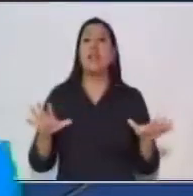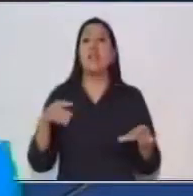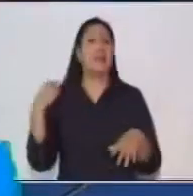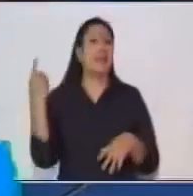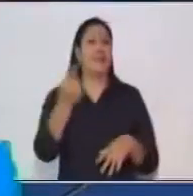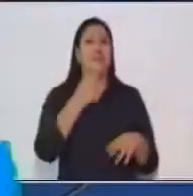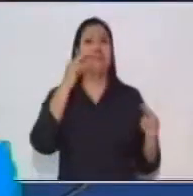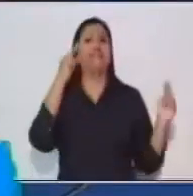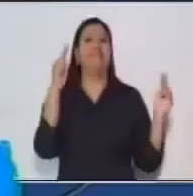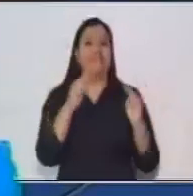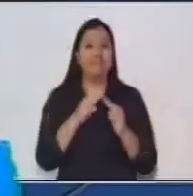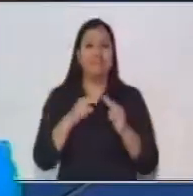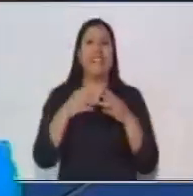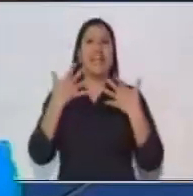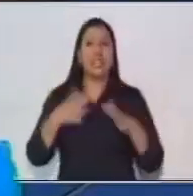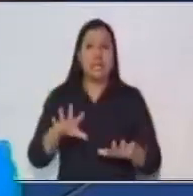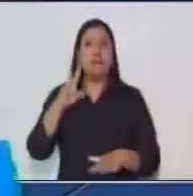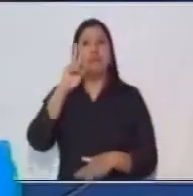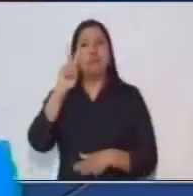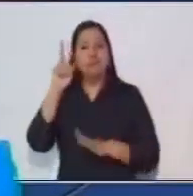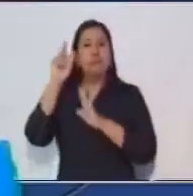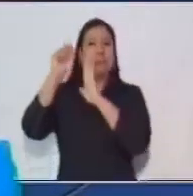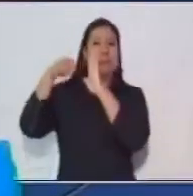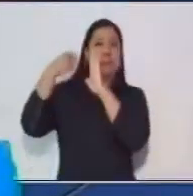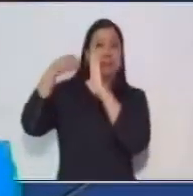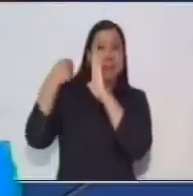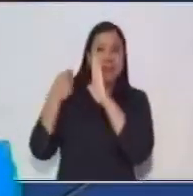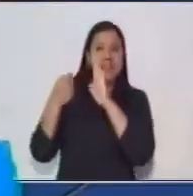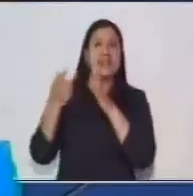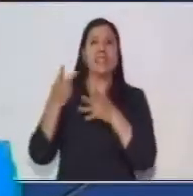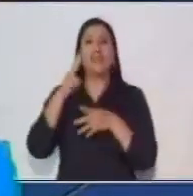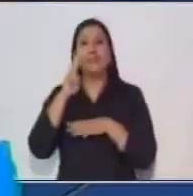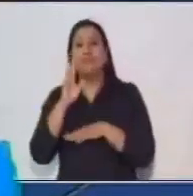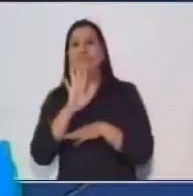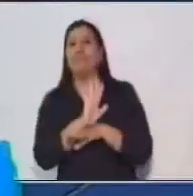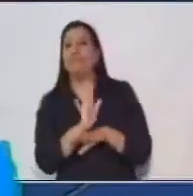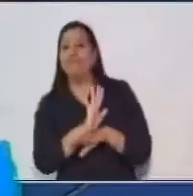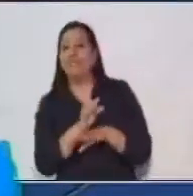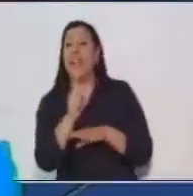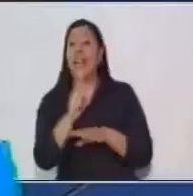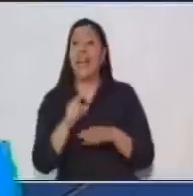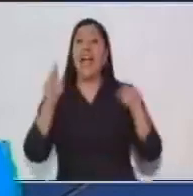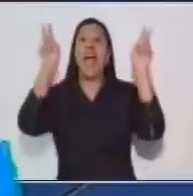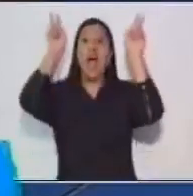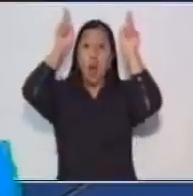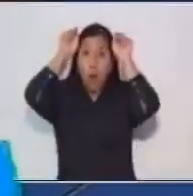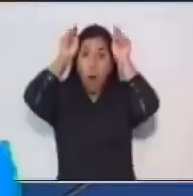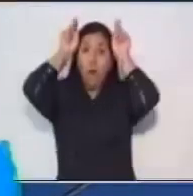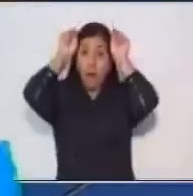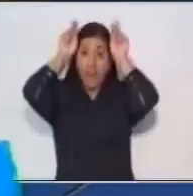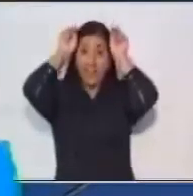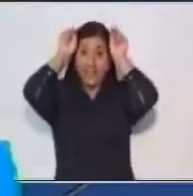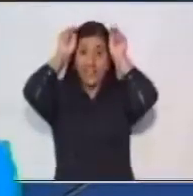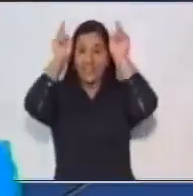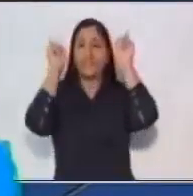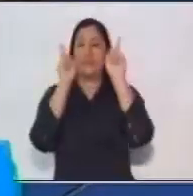hemos visto en las películas, los hemos visto en las caricaturas, es un conejo. Y